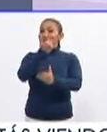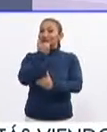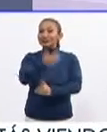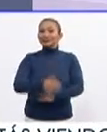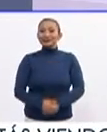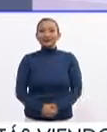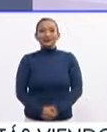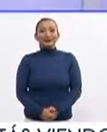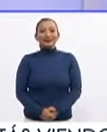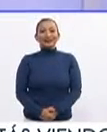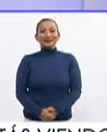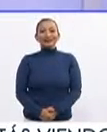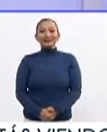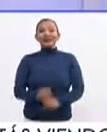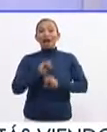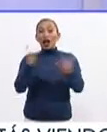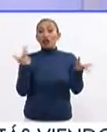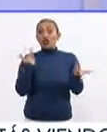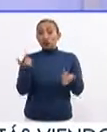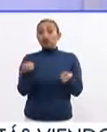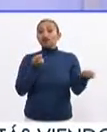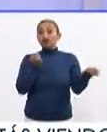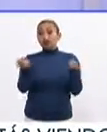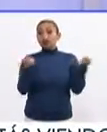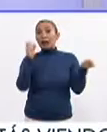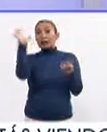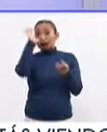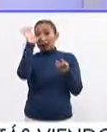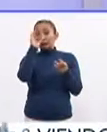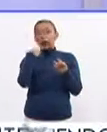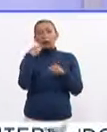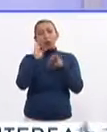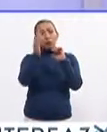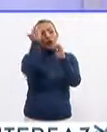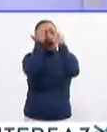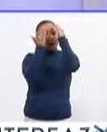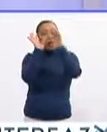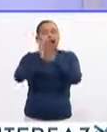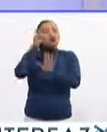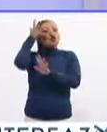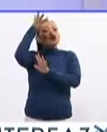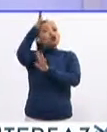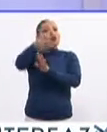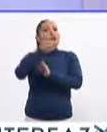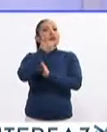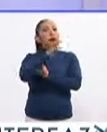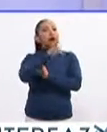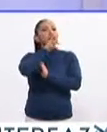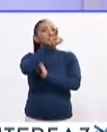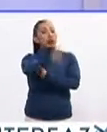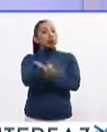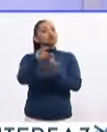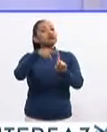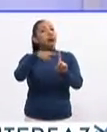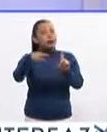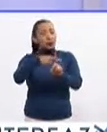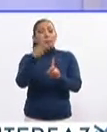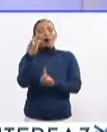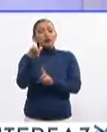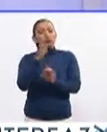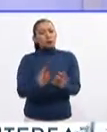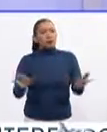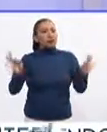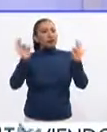sustentable. Así es, el dominio de la ciencia, Ana Cristina, nos va a llevar a grandes resultados, a buenos resultados, resultados positivos, y para ello